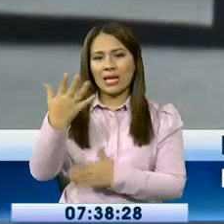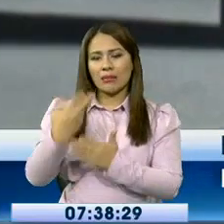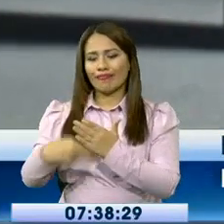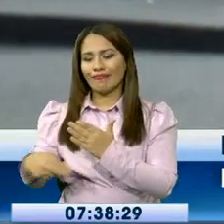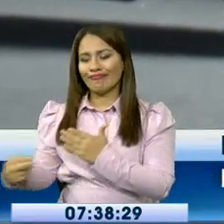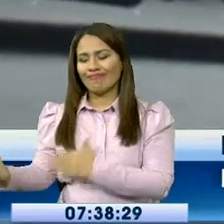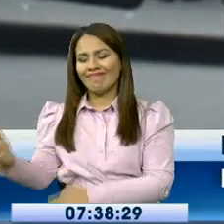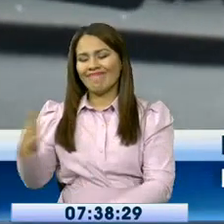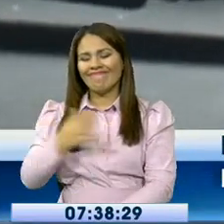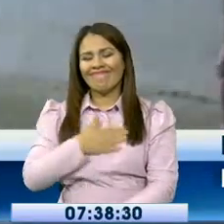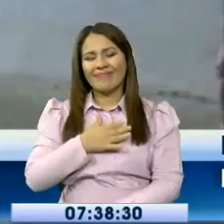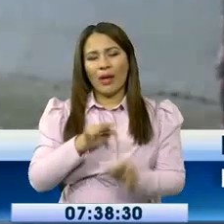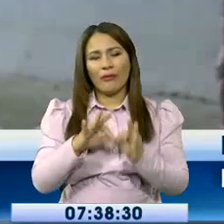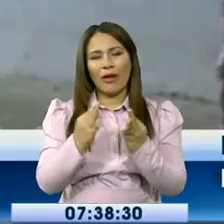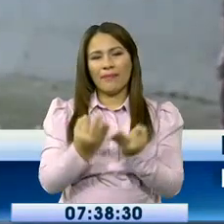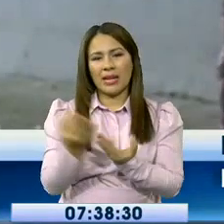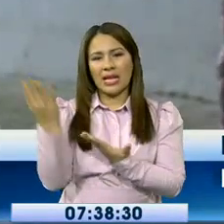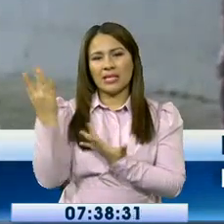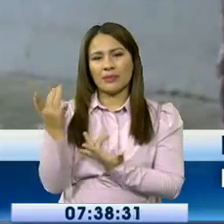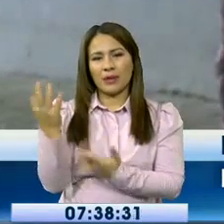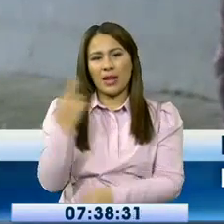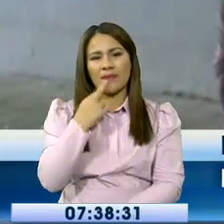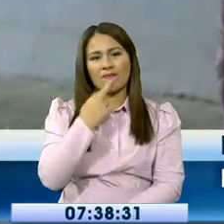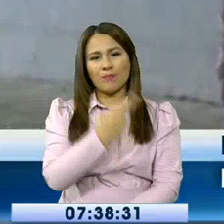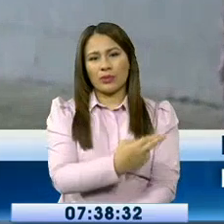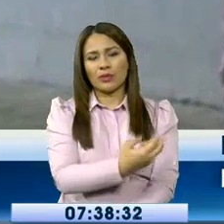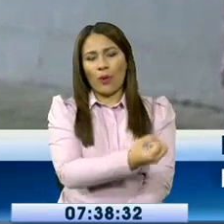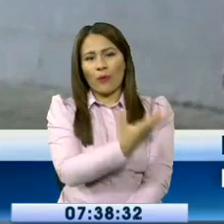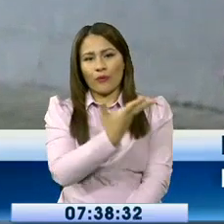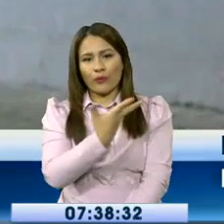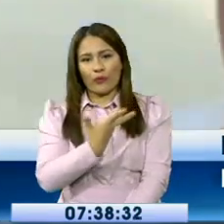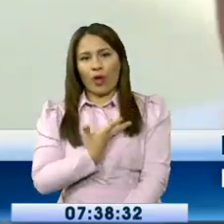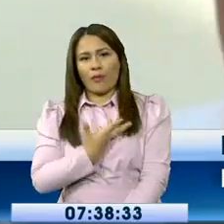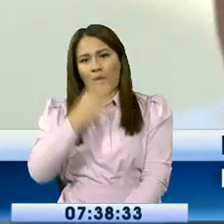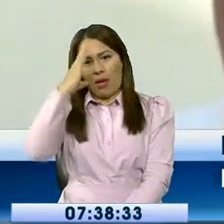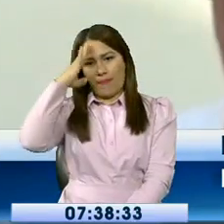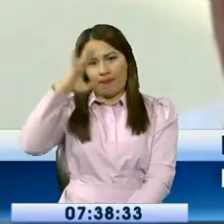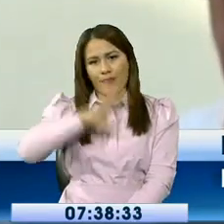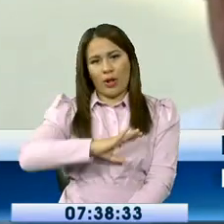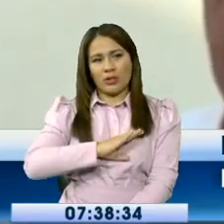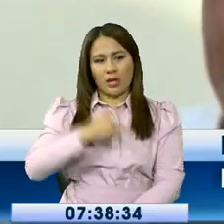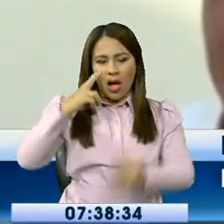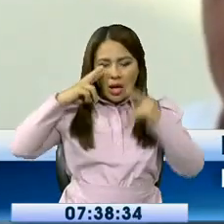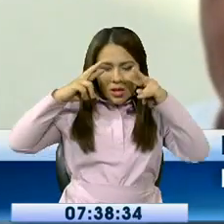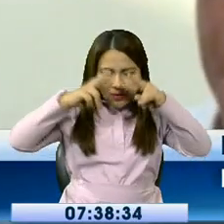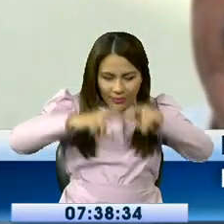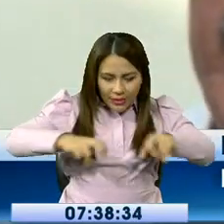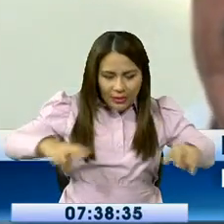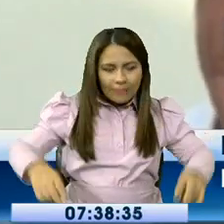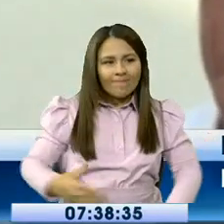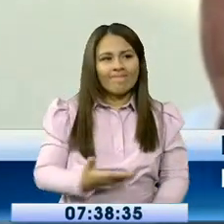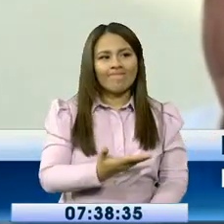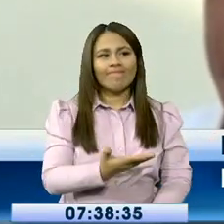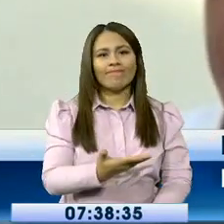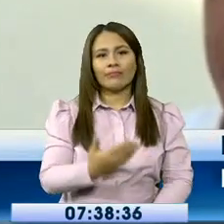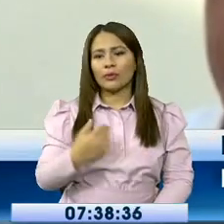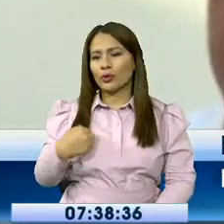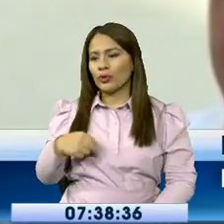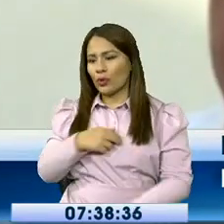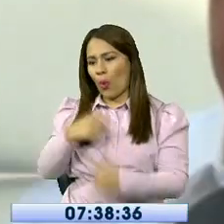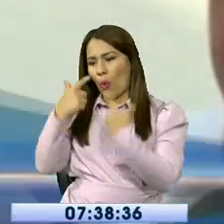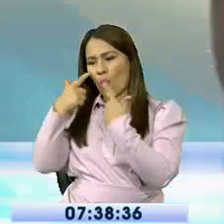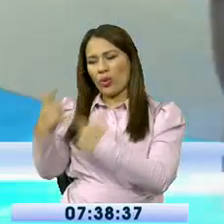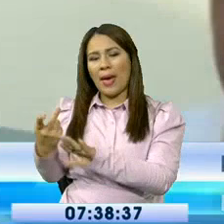familiares esperarán el resultado de las investigaciones que realiza la policía y fiscalía. Que vea por la viuda queda con 5